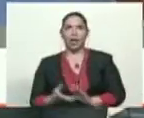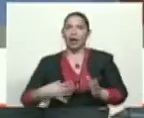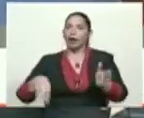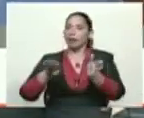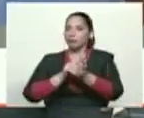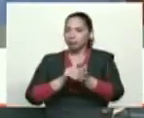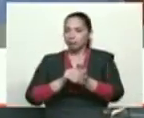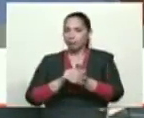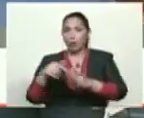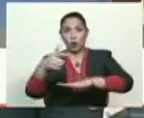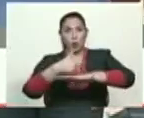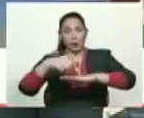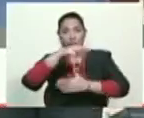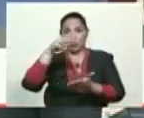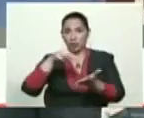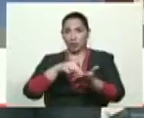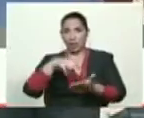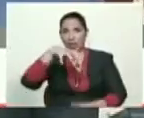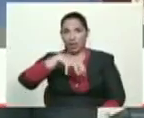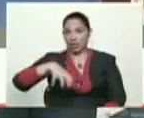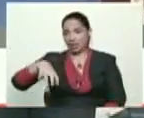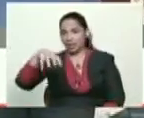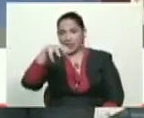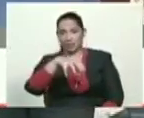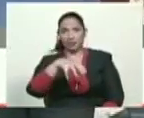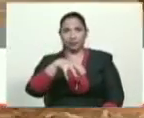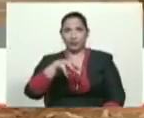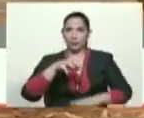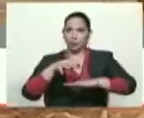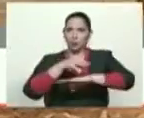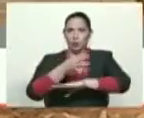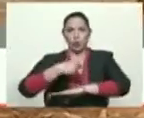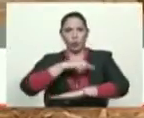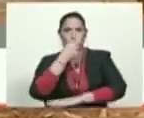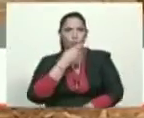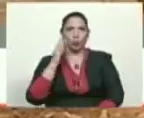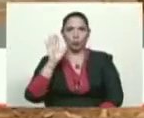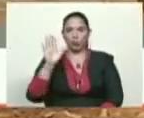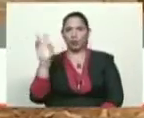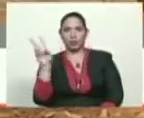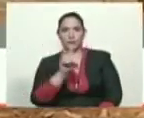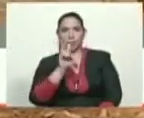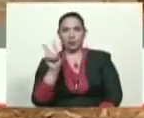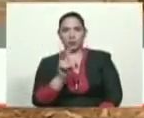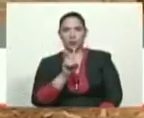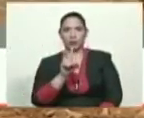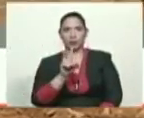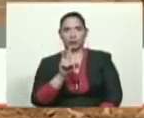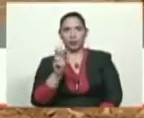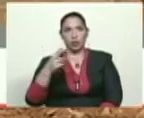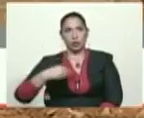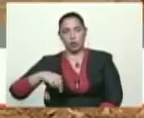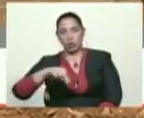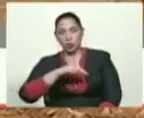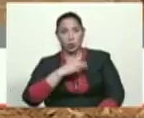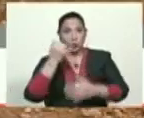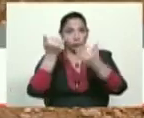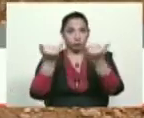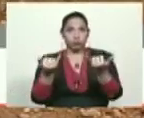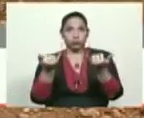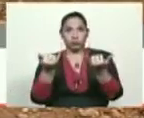que el gobierno nacional regional y municipal estemos bien comprometidos con venezuela estamos ahora